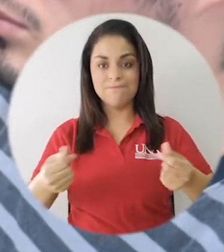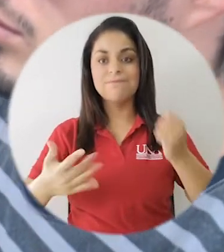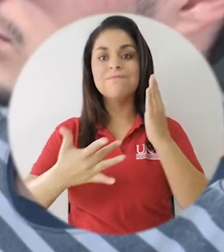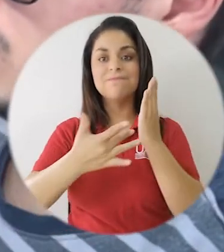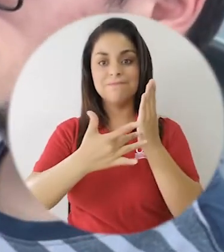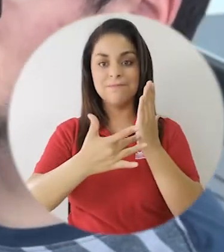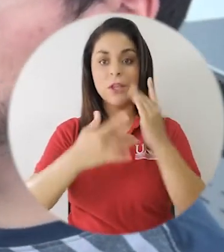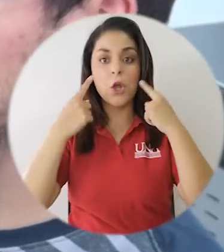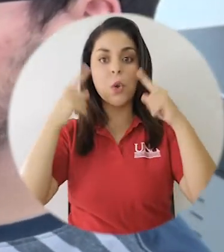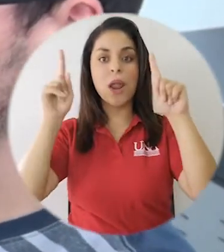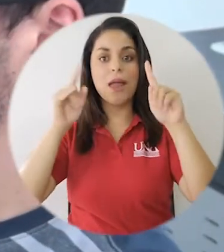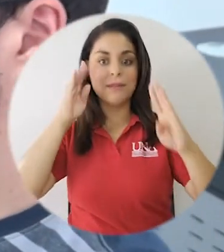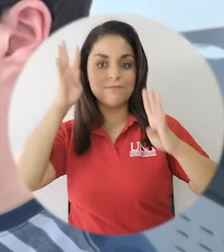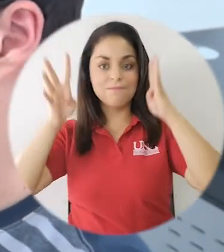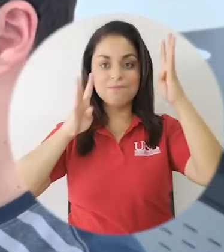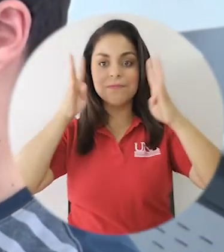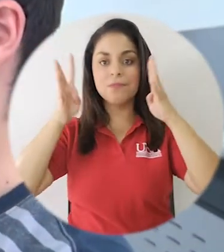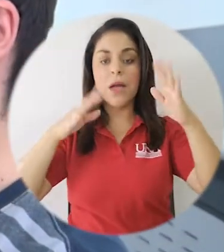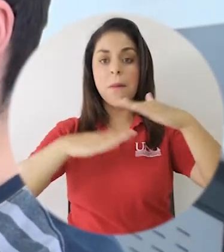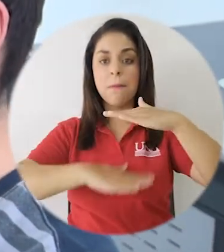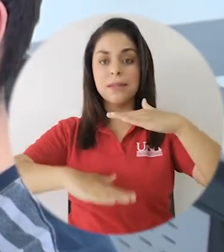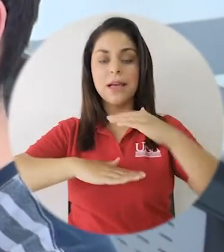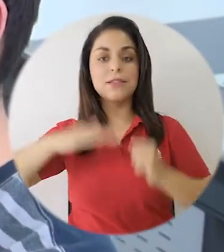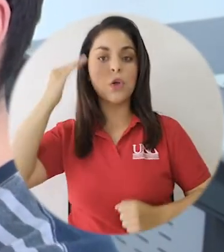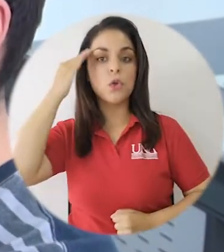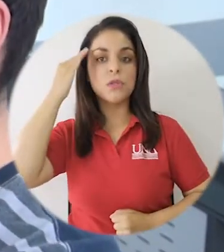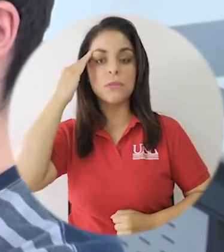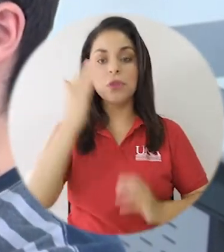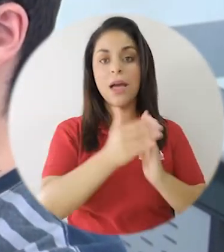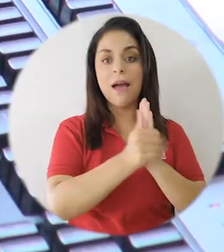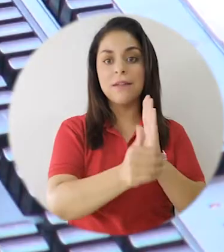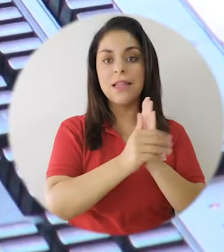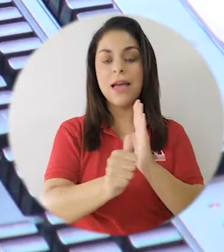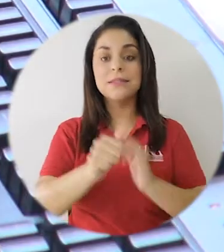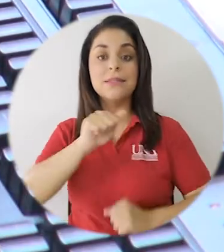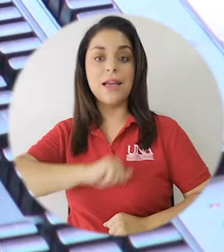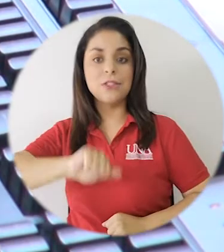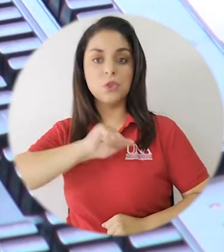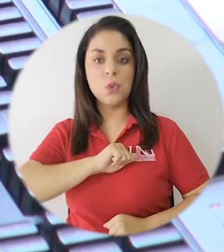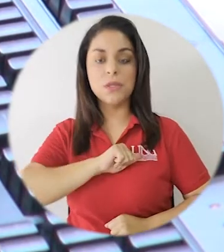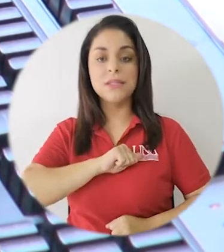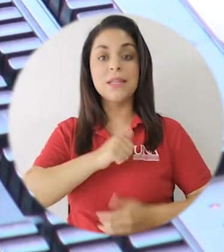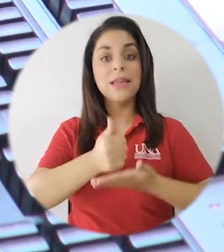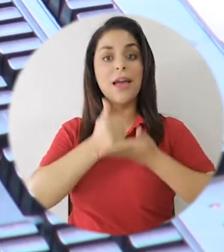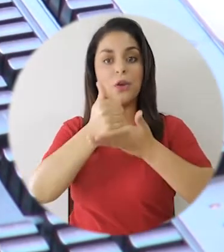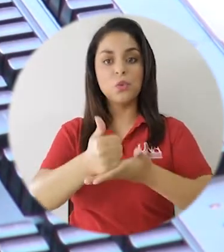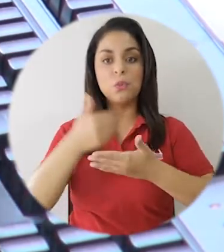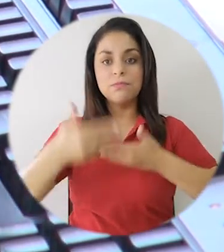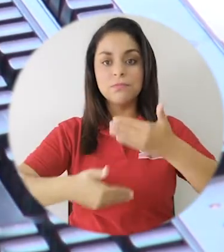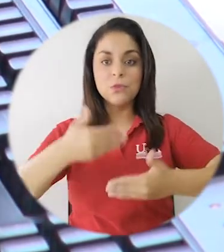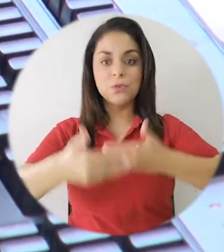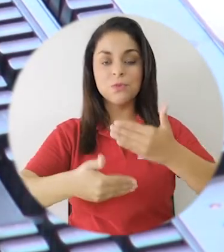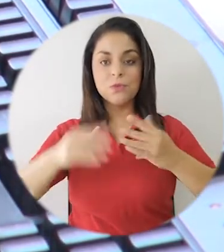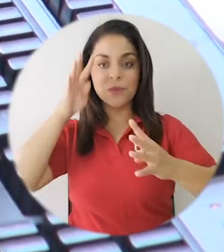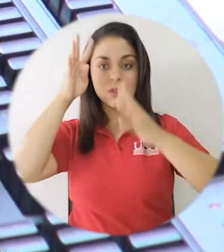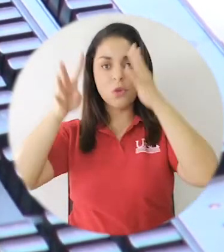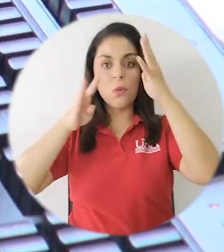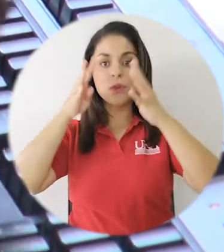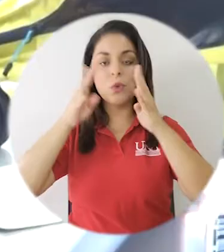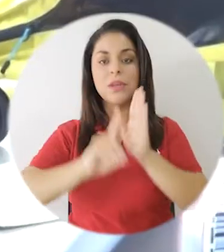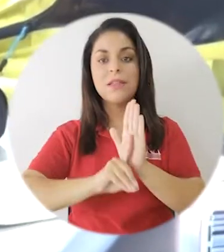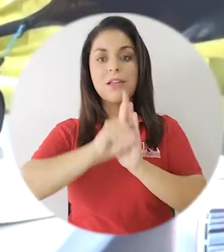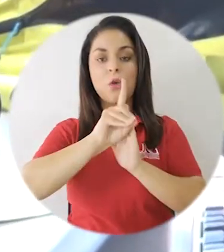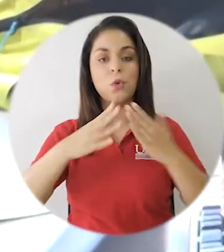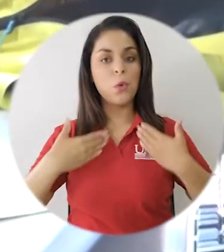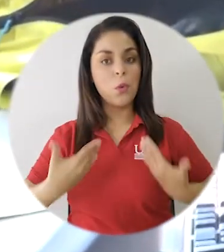soluciones tecnológicas innovadoras basadas en conocimientos, habilidades y actitudes que favorezcan los procesos de innovación